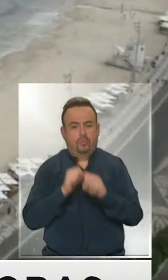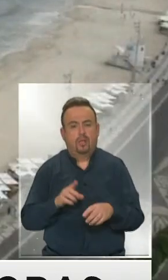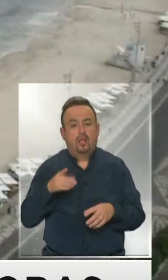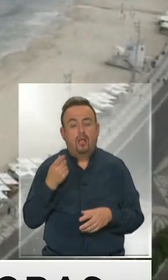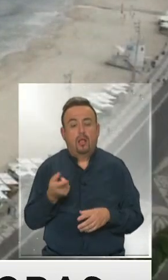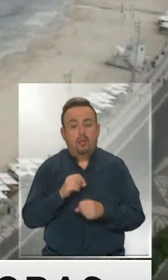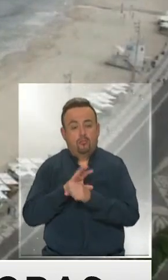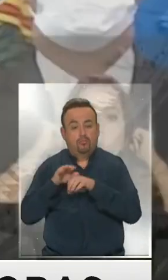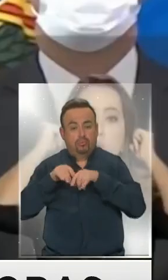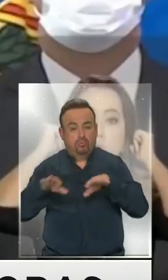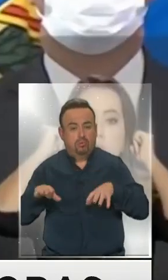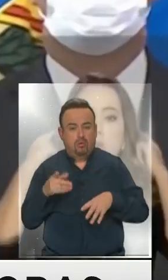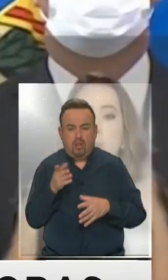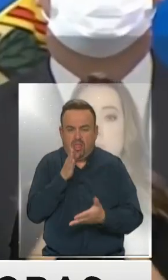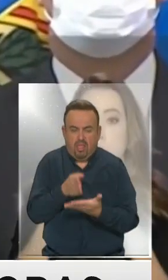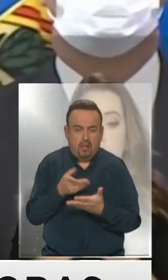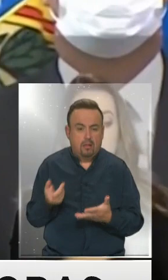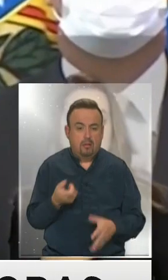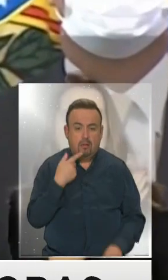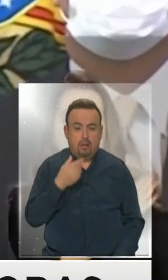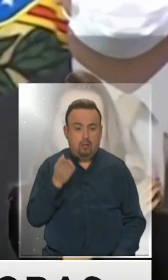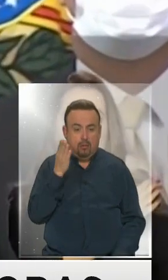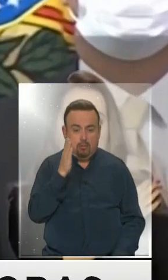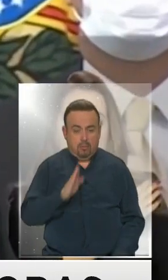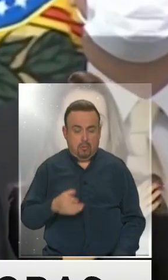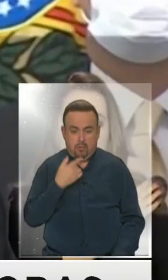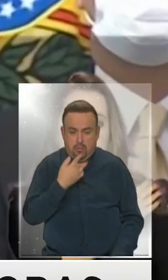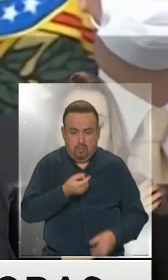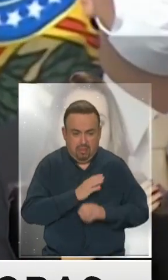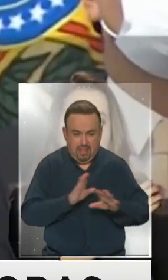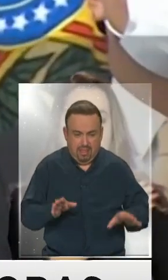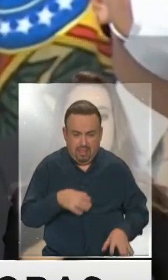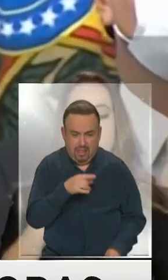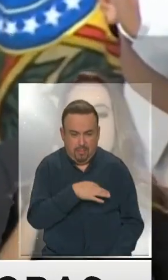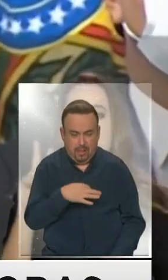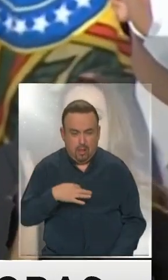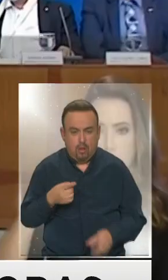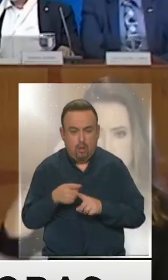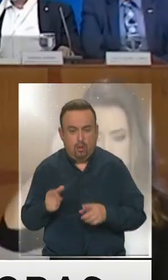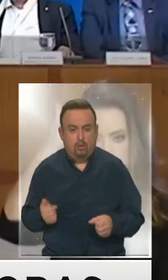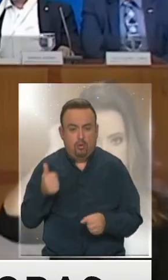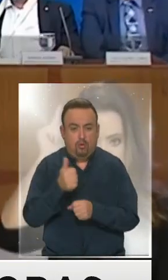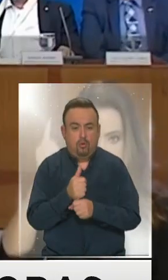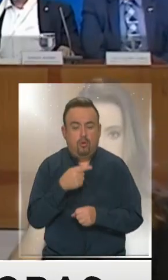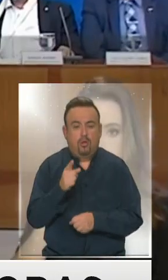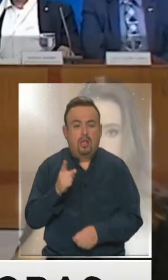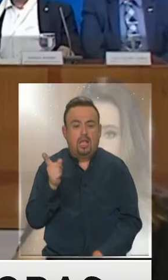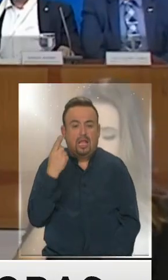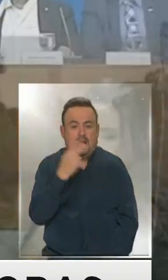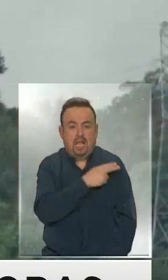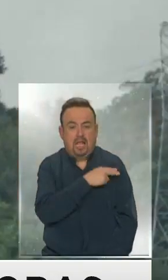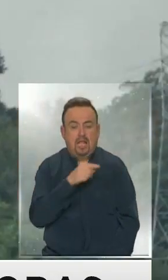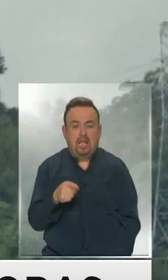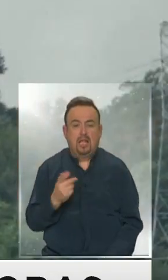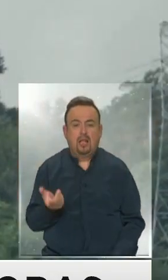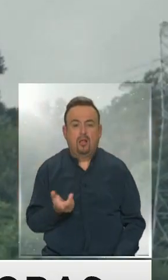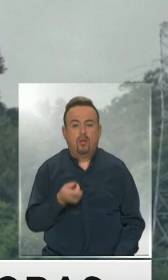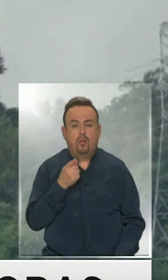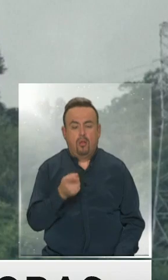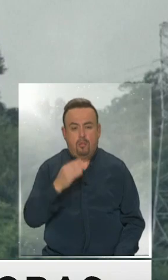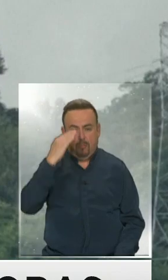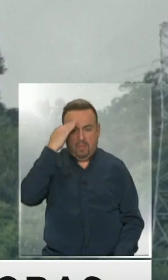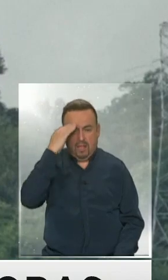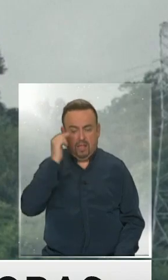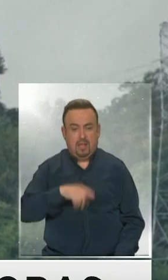combate a la pandemia bolsonaro que no se ha pronunciado sobre la salida de ti nombró en su reemplazo al general eduardo para suelo un